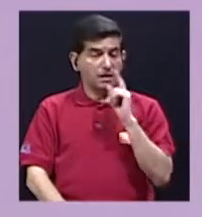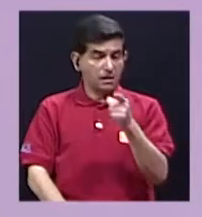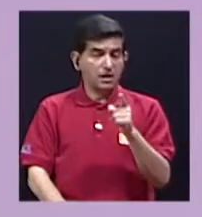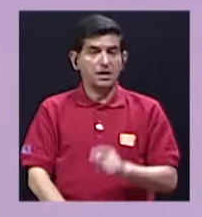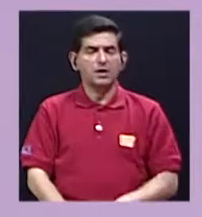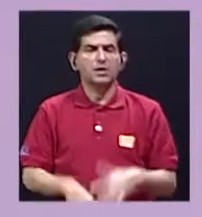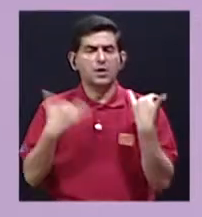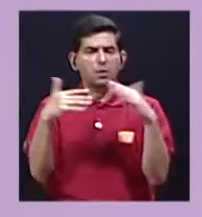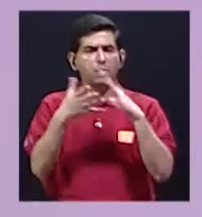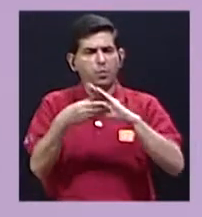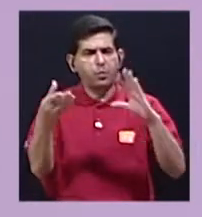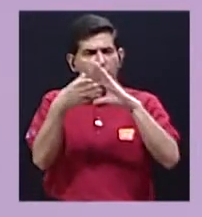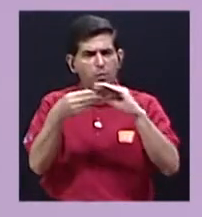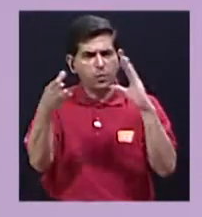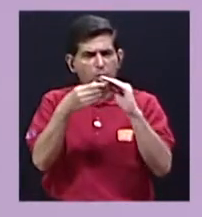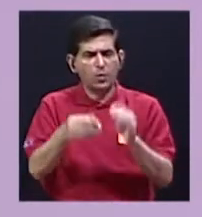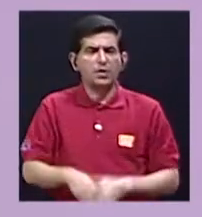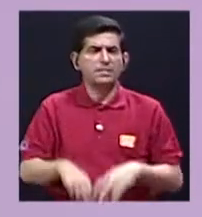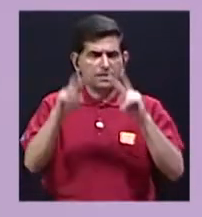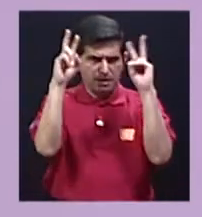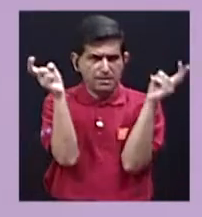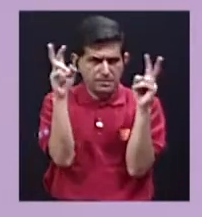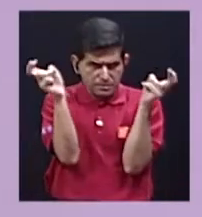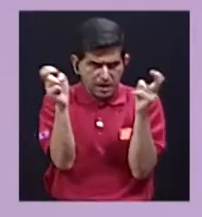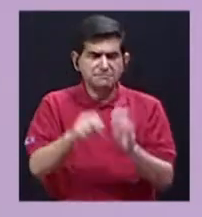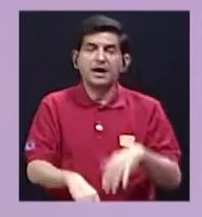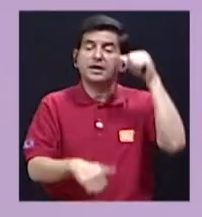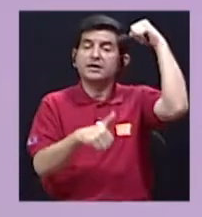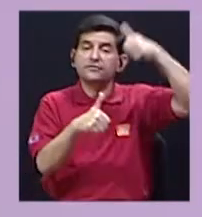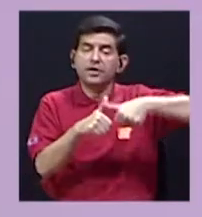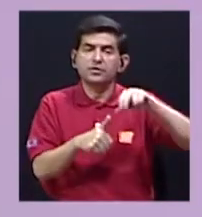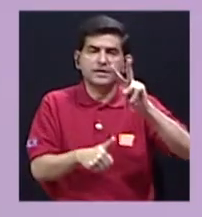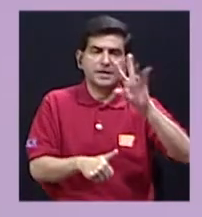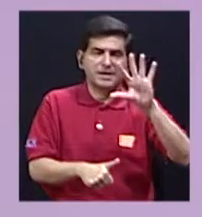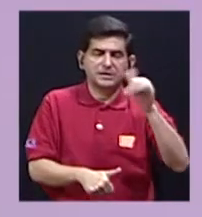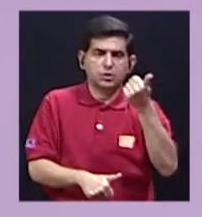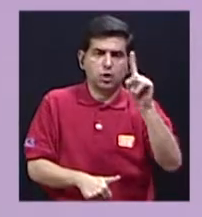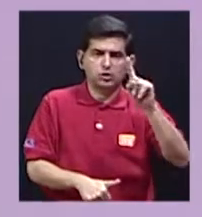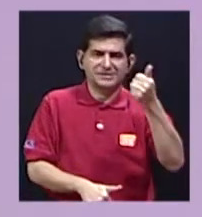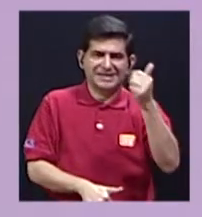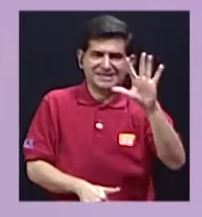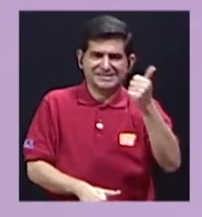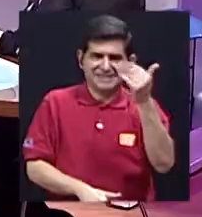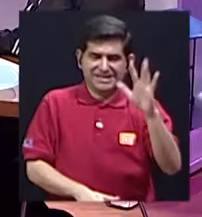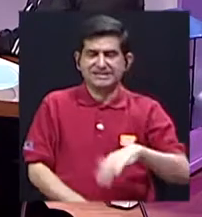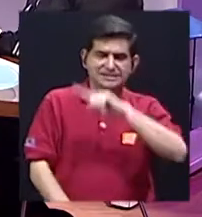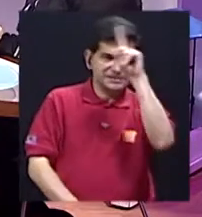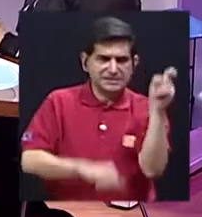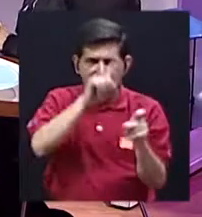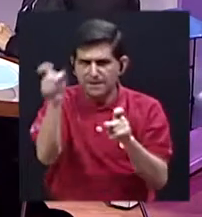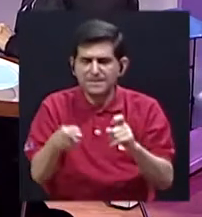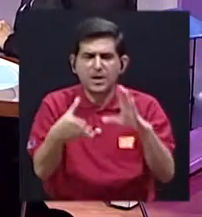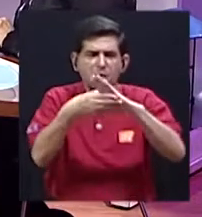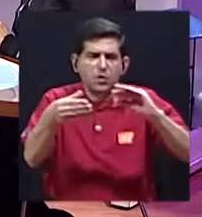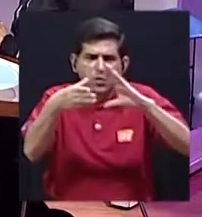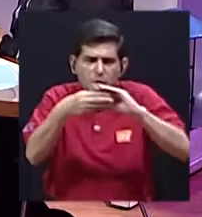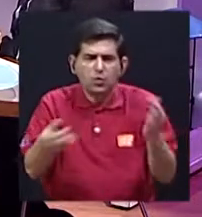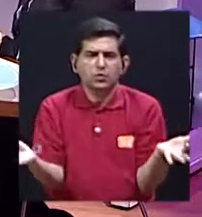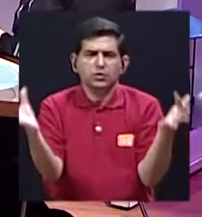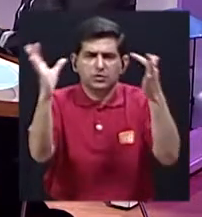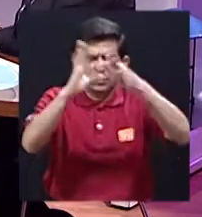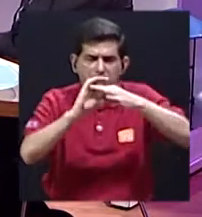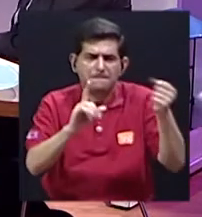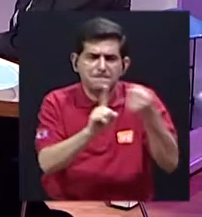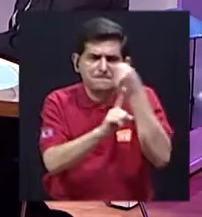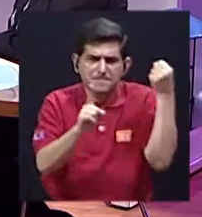contarnos decirnos sobre el tema del recuerdo 25 11 15 15 para sus preguntas y comentarios sobre